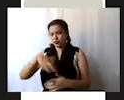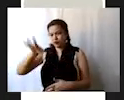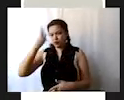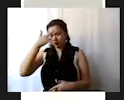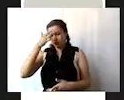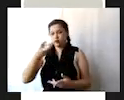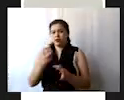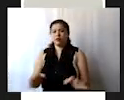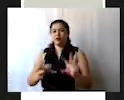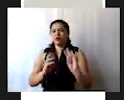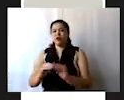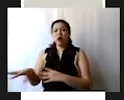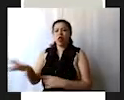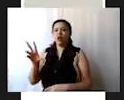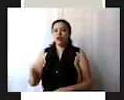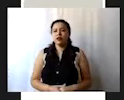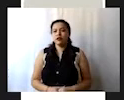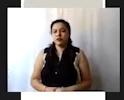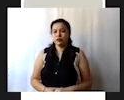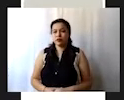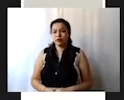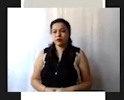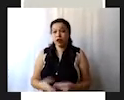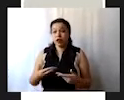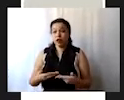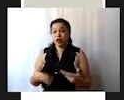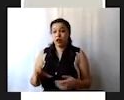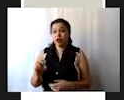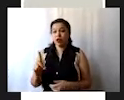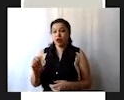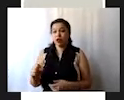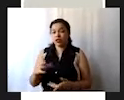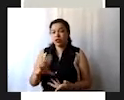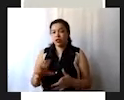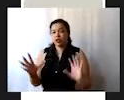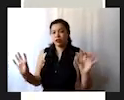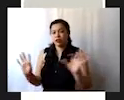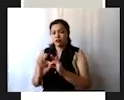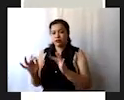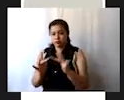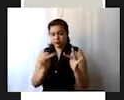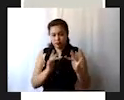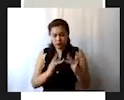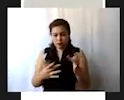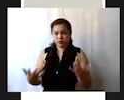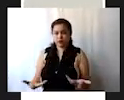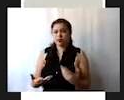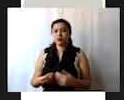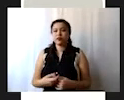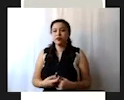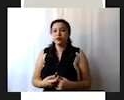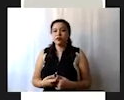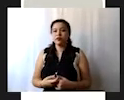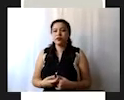pasar, digamos que si bien todos los ODS están interconectados, interrelacionados, se busca que no